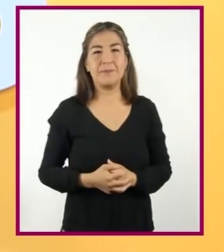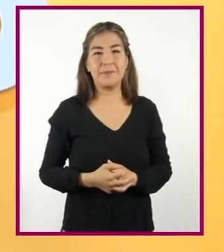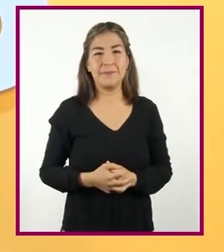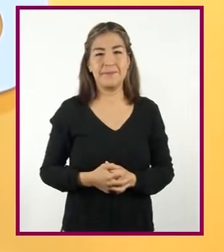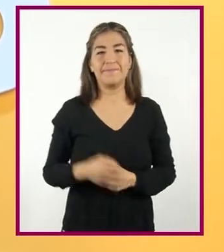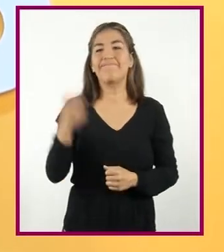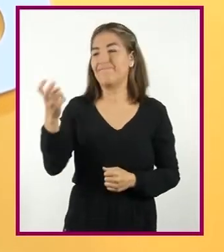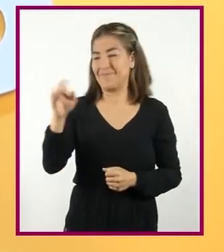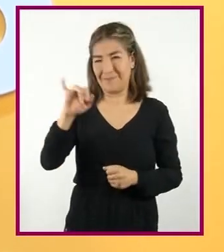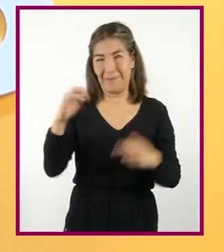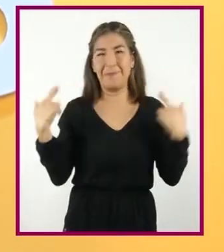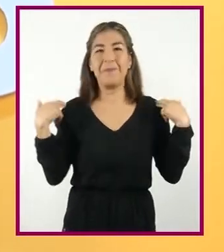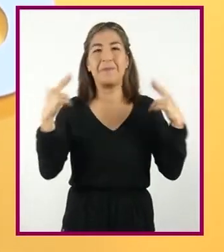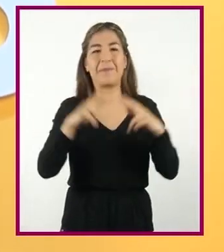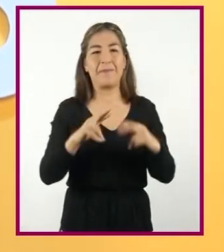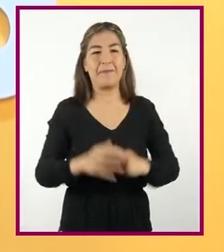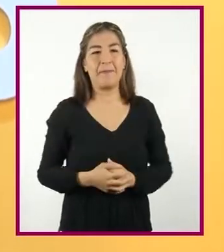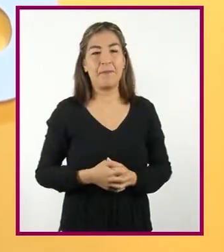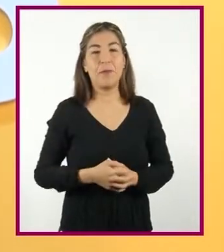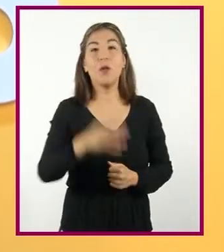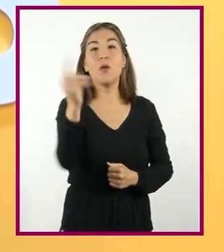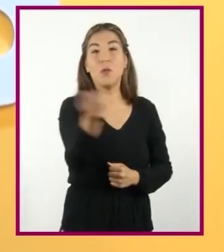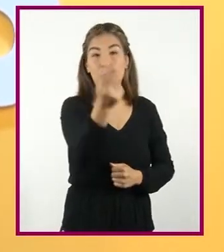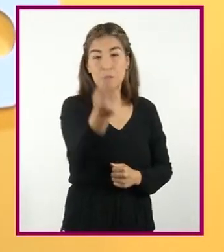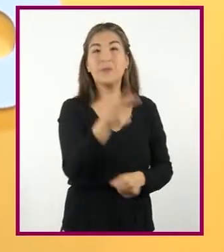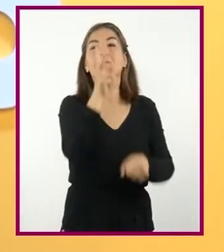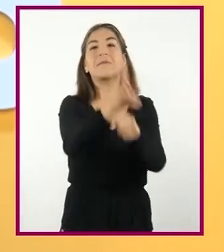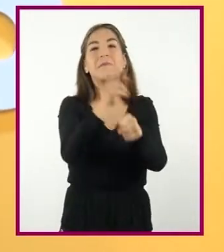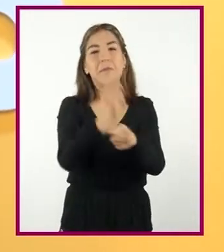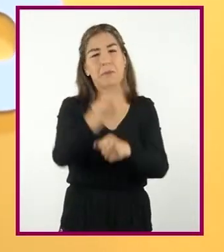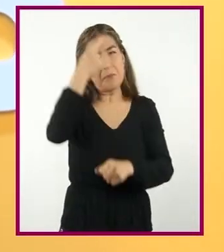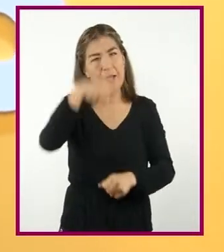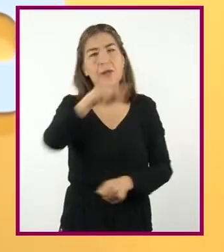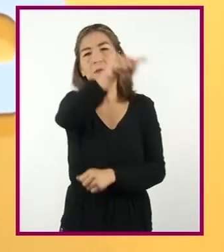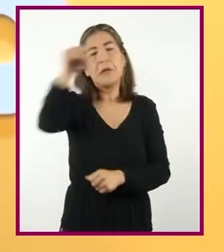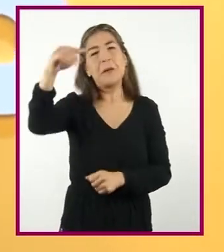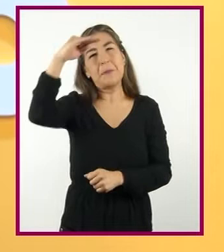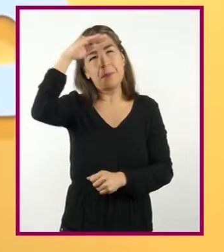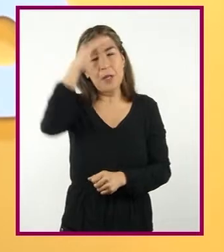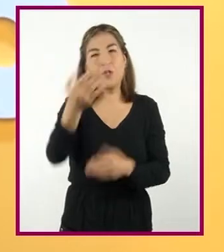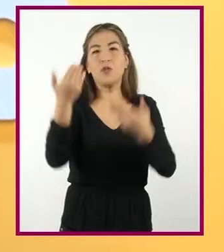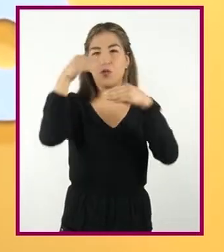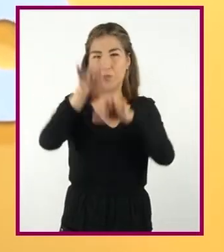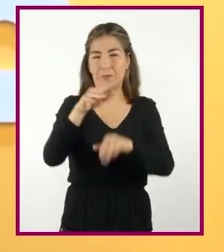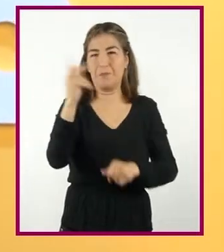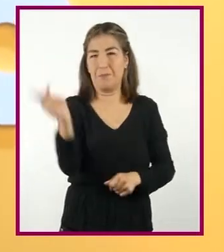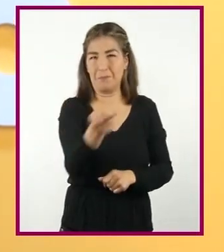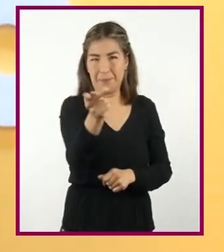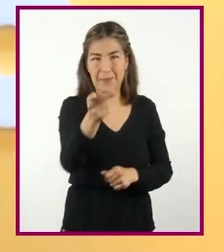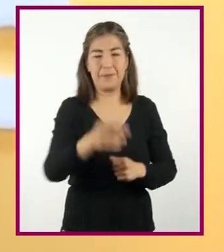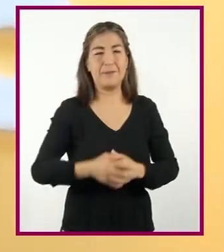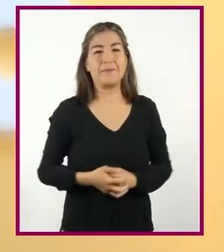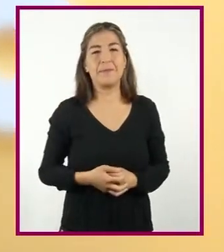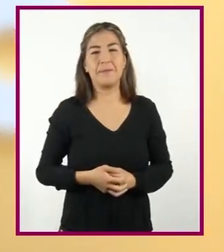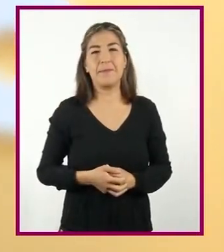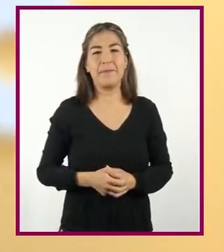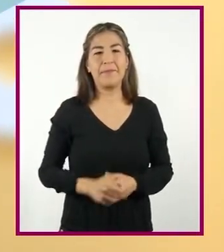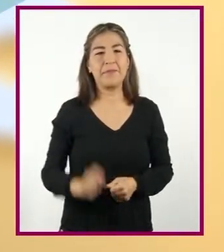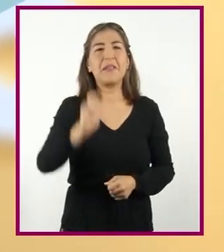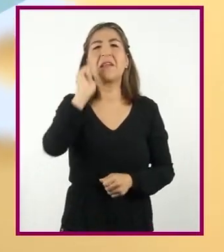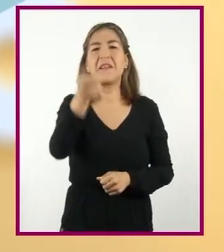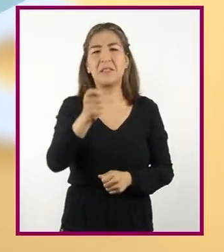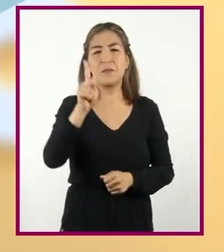Así es, maestro Mario. A ustedes les invito a que reflexionen en torno a las siguientes preguntas. ¿Qué es